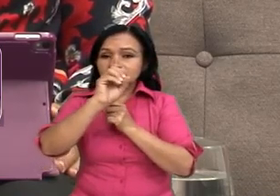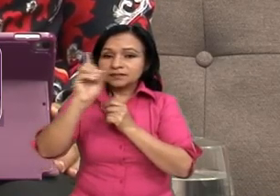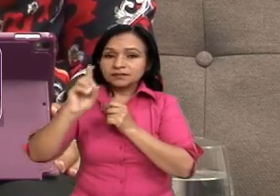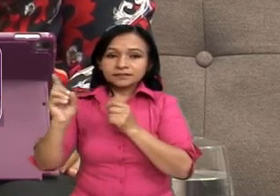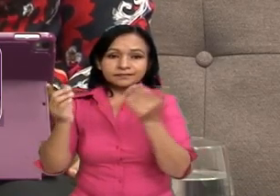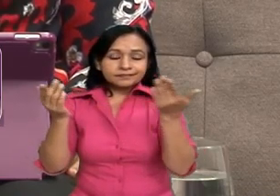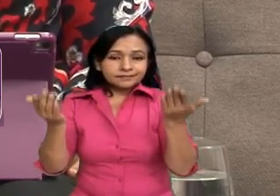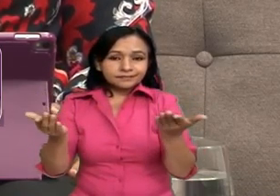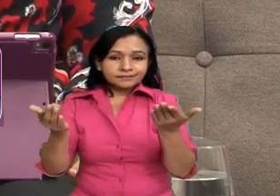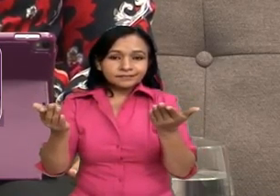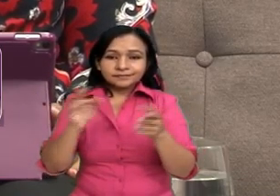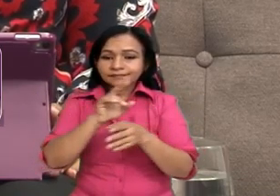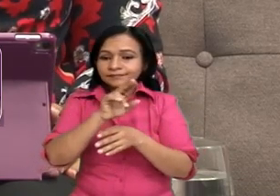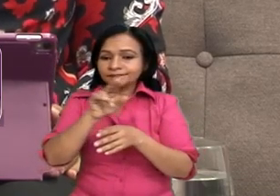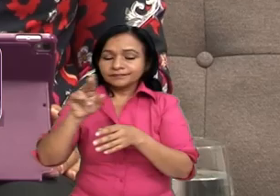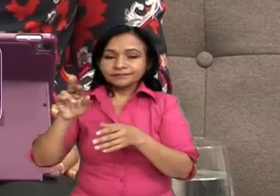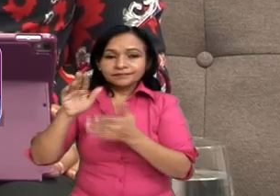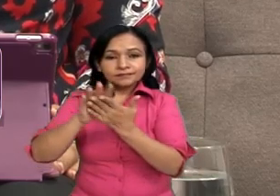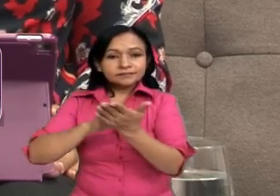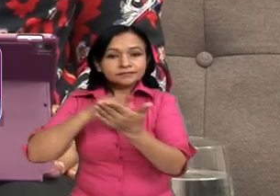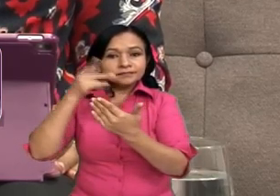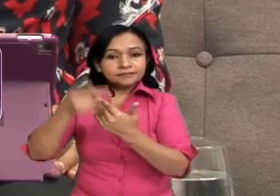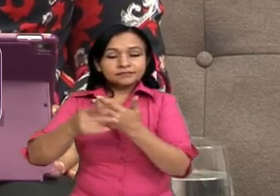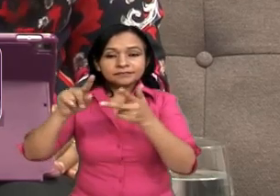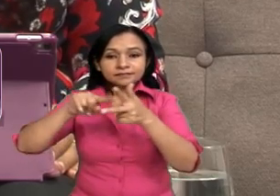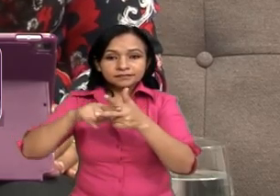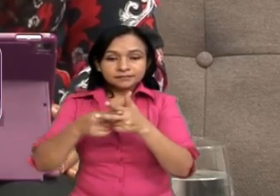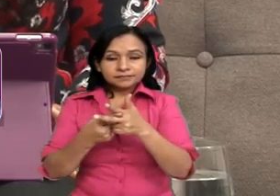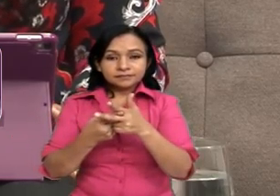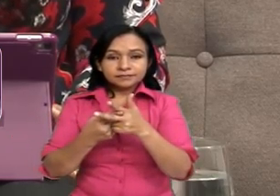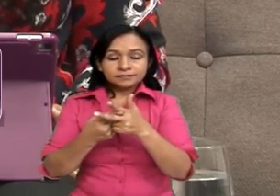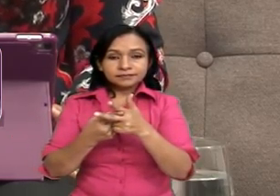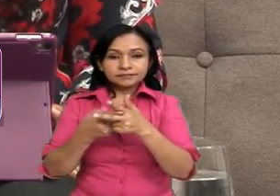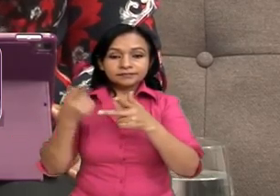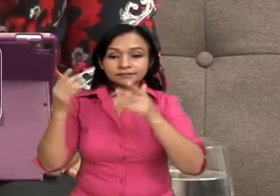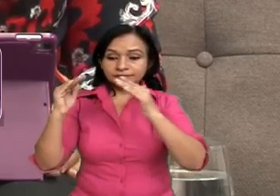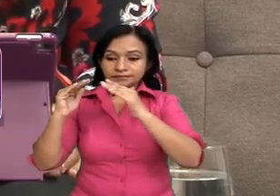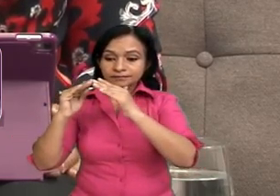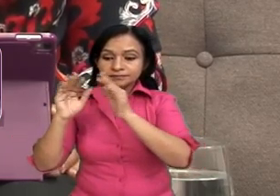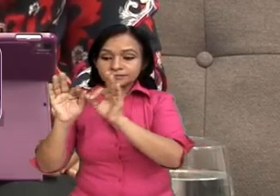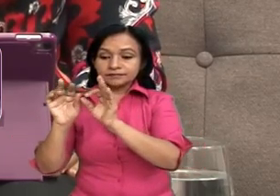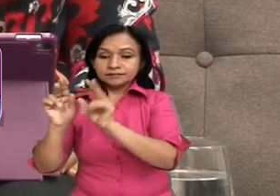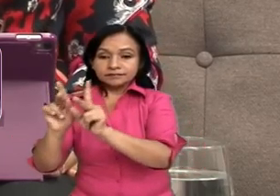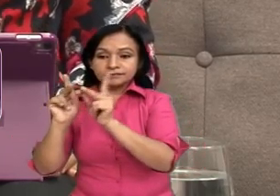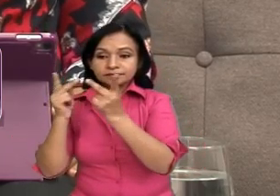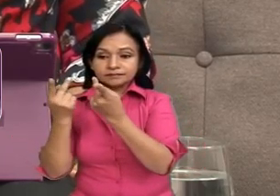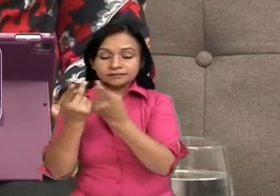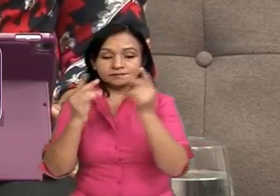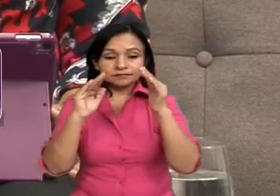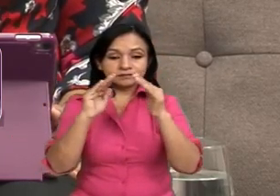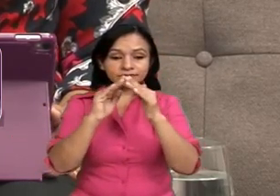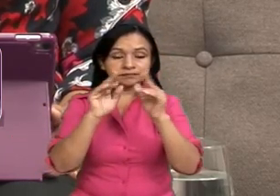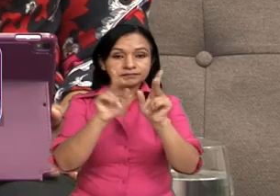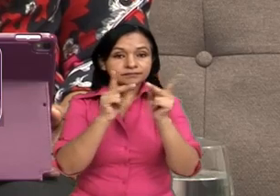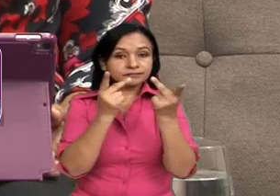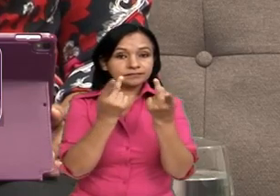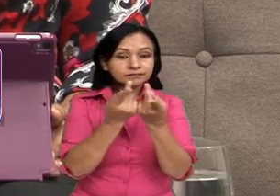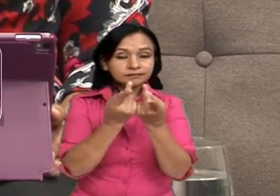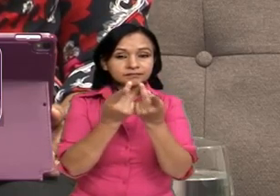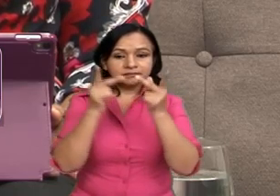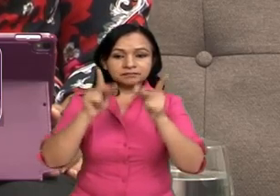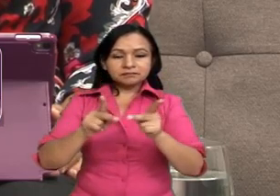encontrado? El mismo programa cuando inició el comandante, las casas para el pueblo. O sea, personas que ni